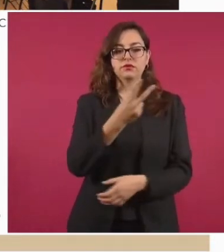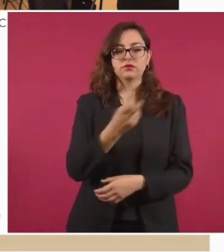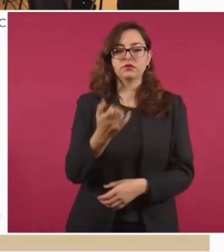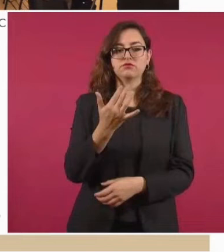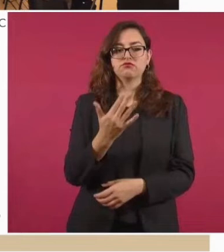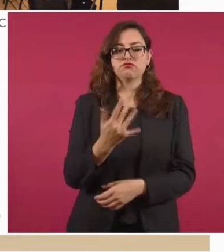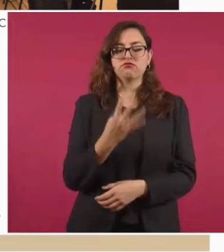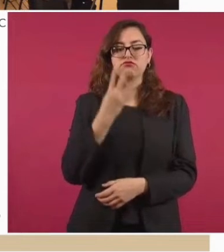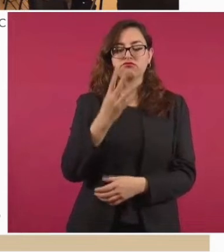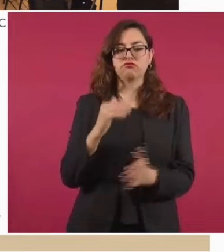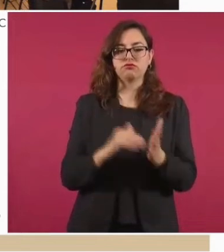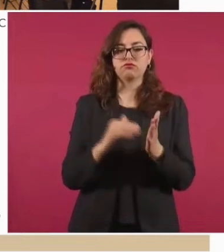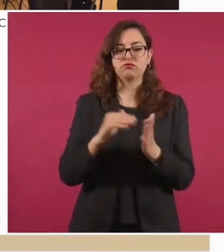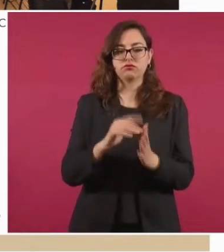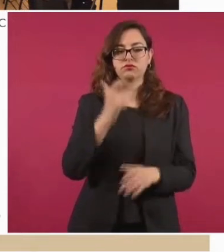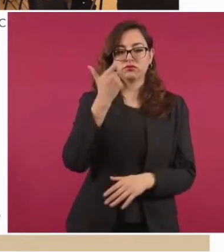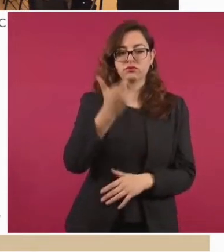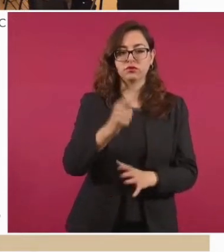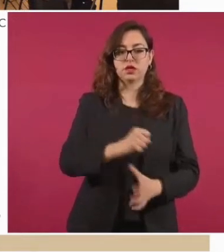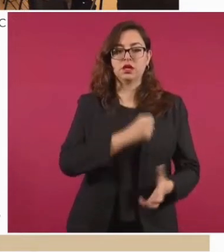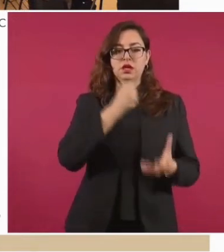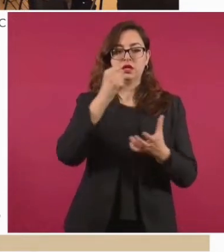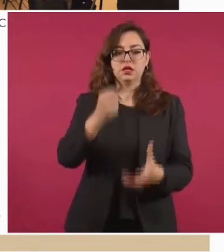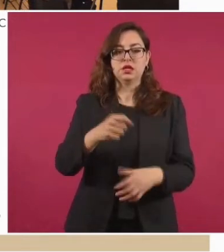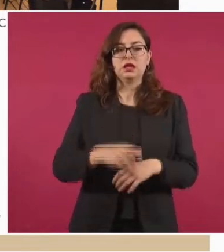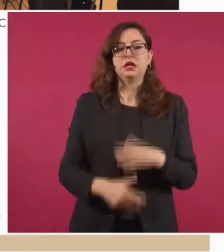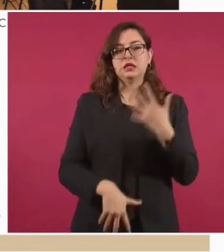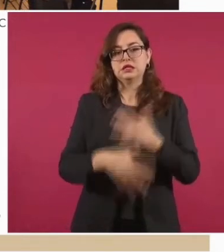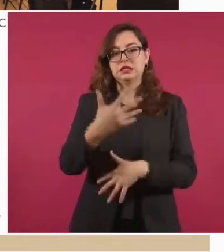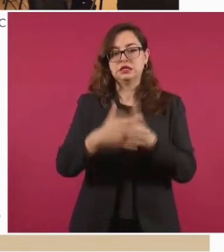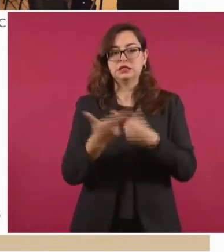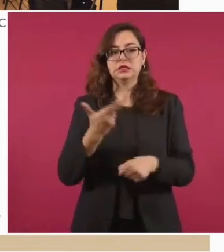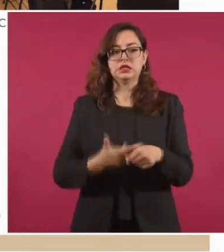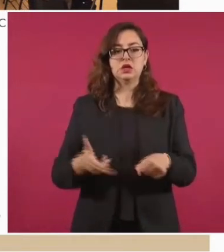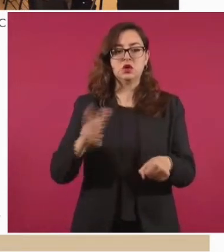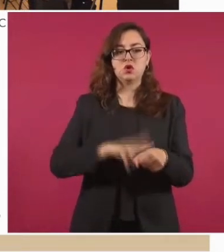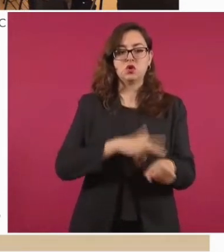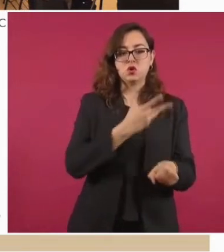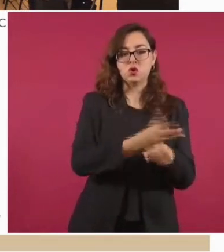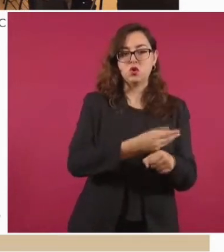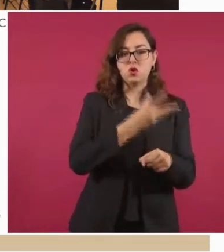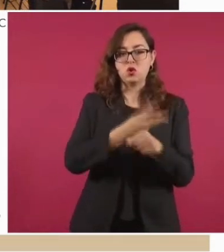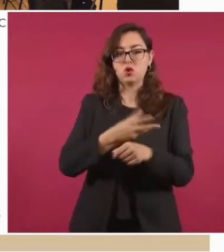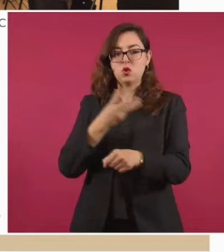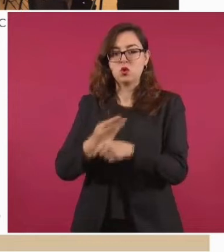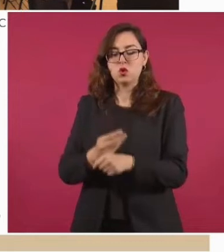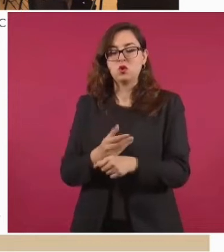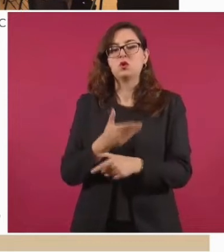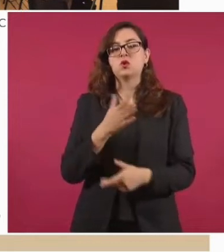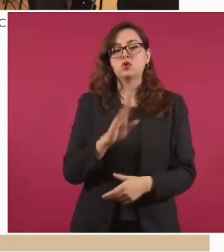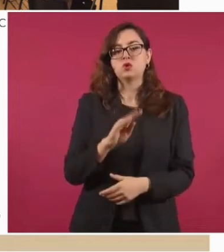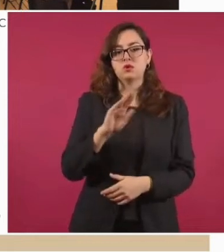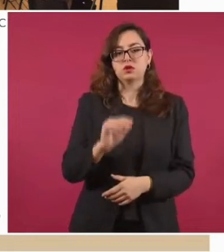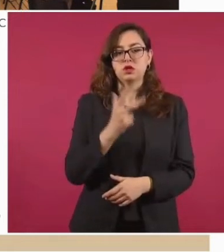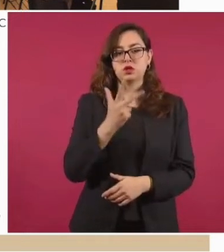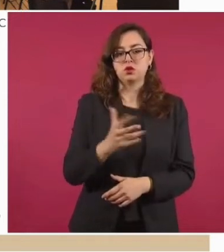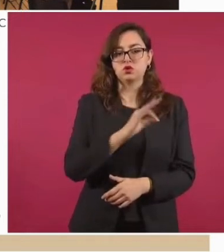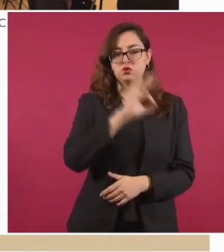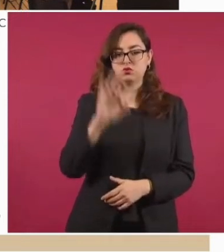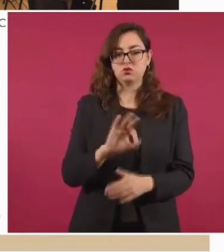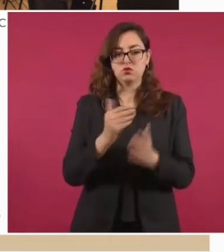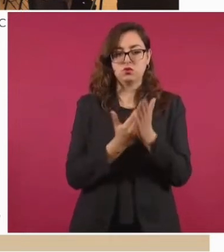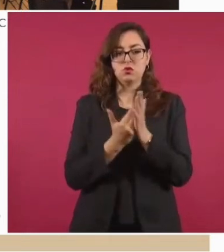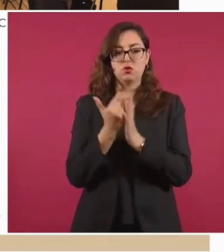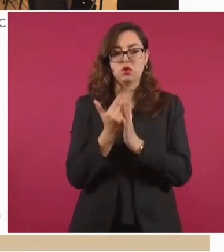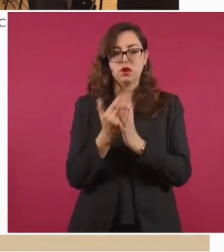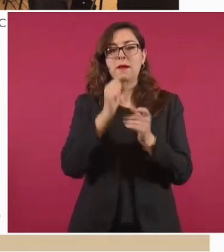de pesos en la rehabilitación de 15 hospitales y una unidad de primer nivel, que ya tiene un avance del 98%, y una inversión de